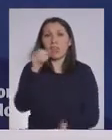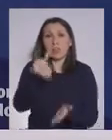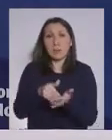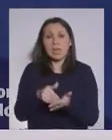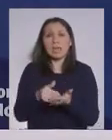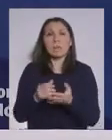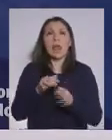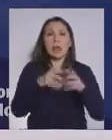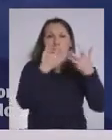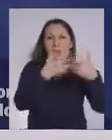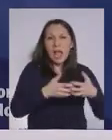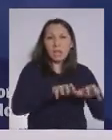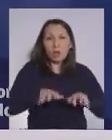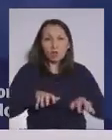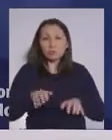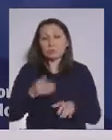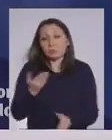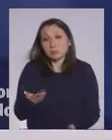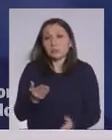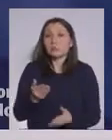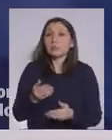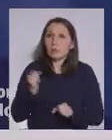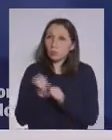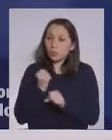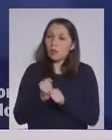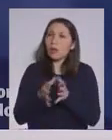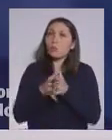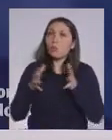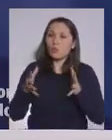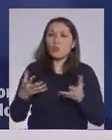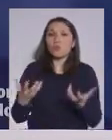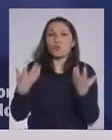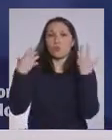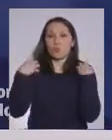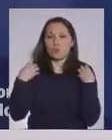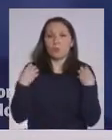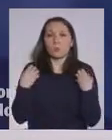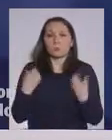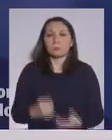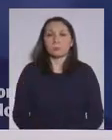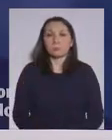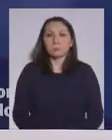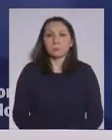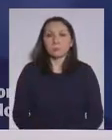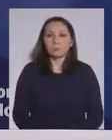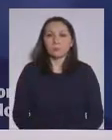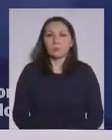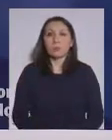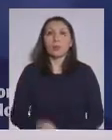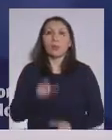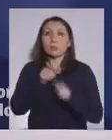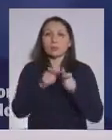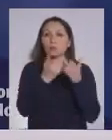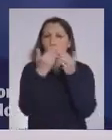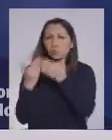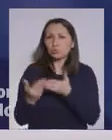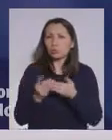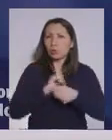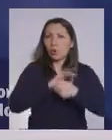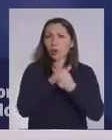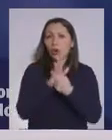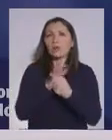millones para equipamiento por lo tanto se nos viene una tarea muy grande los que han estudiado la pandemia han